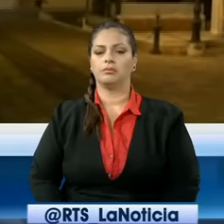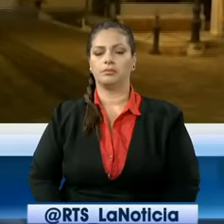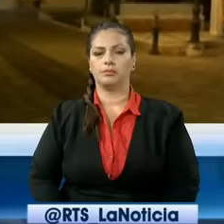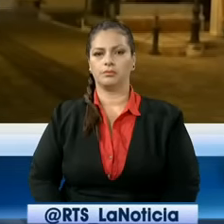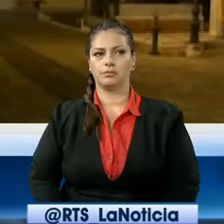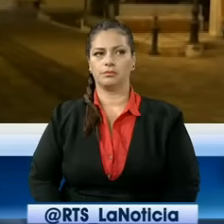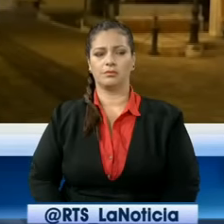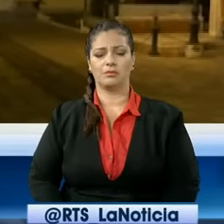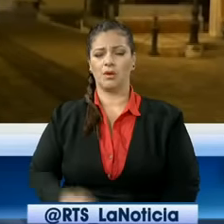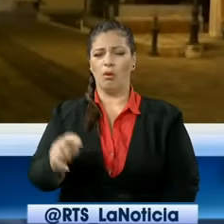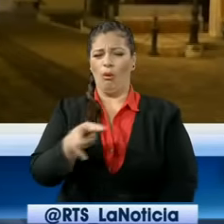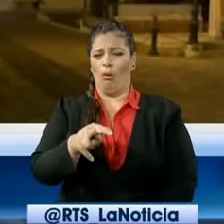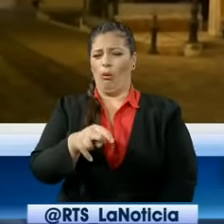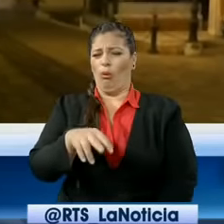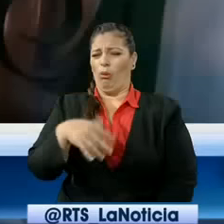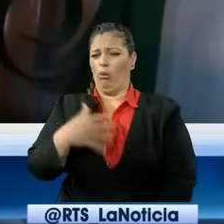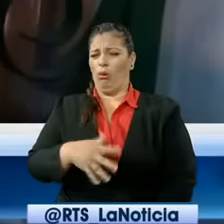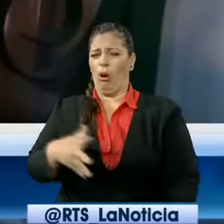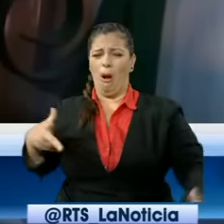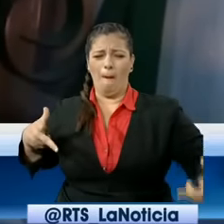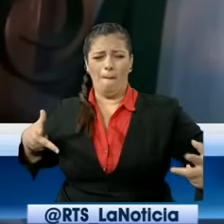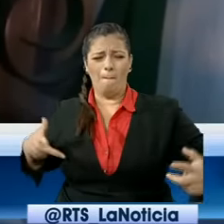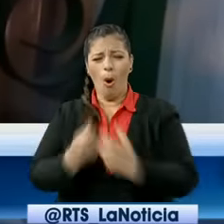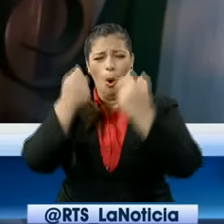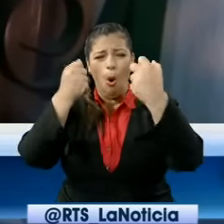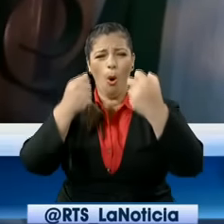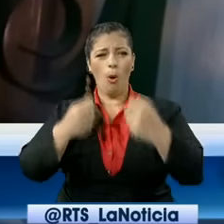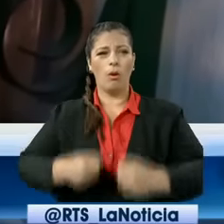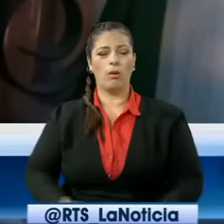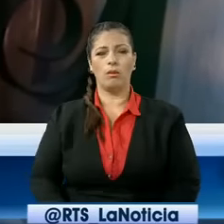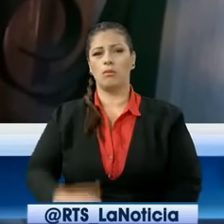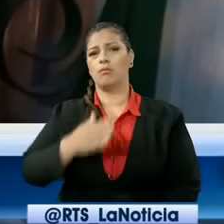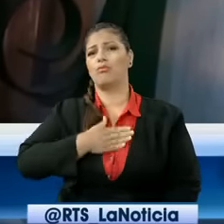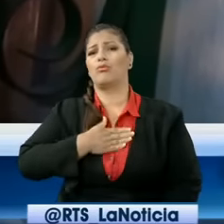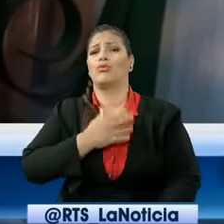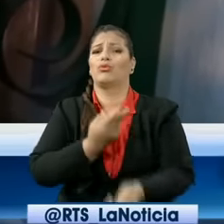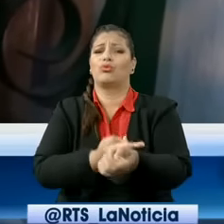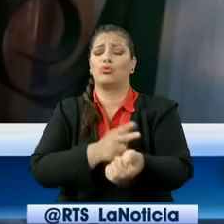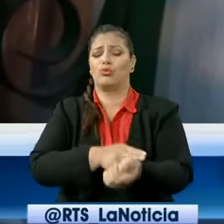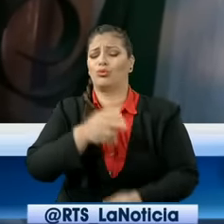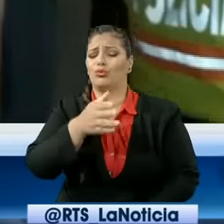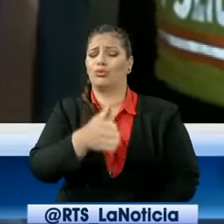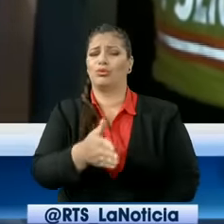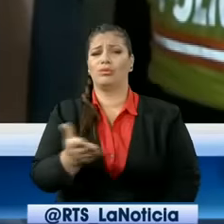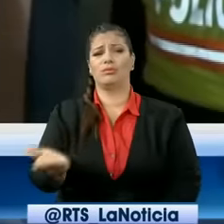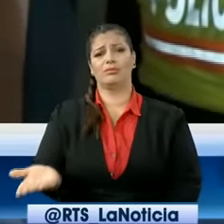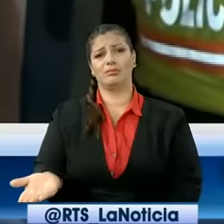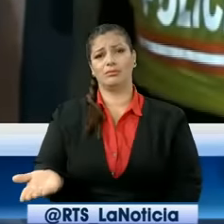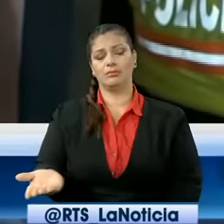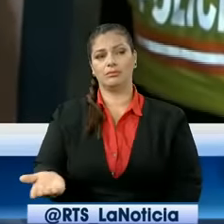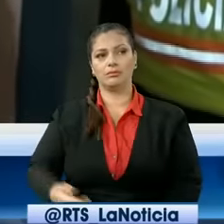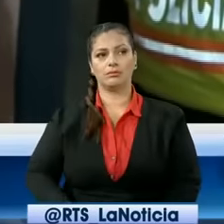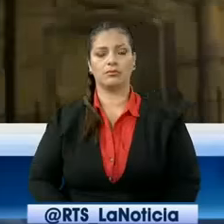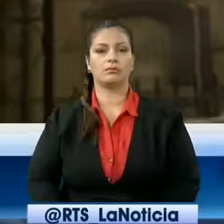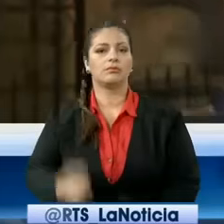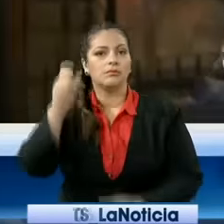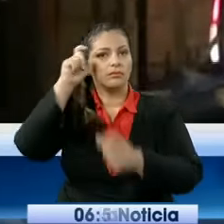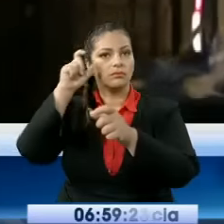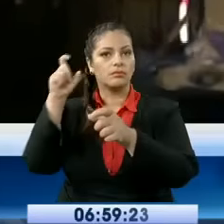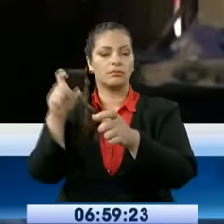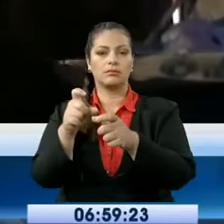tan desastre contra mi yerno. Pena muy grande por mis sobrinas chiquitas que quedan. Según Fiscalía, 5 serían